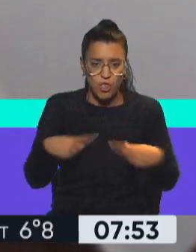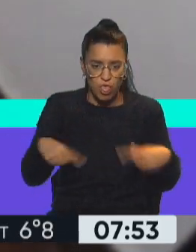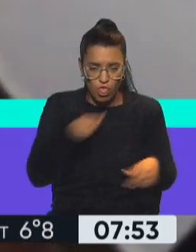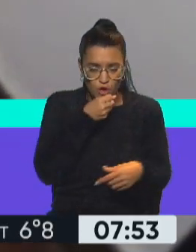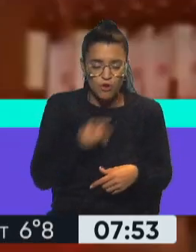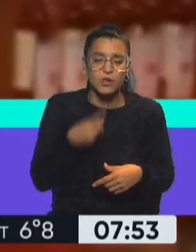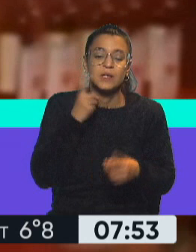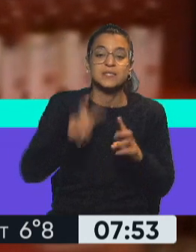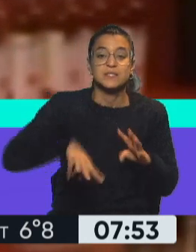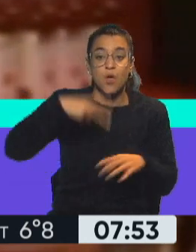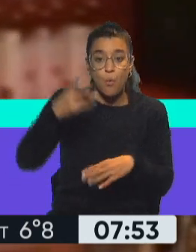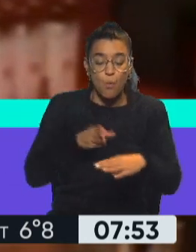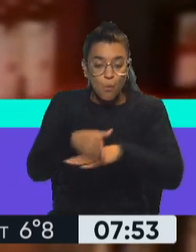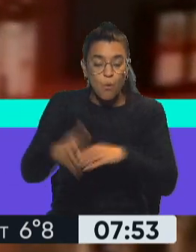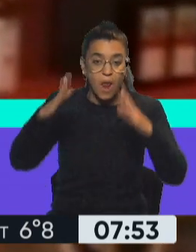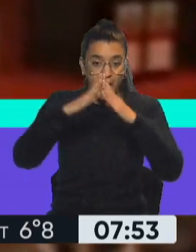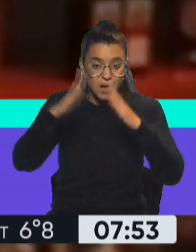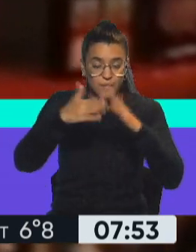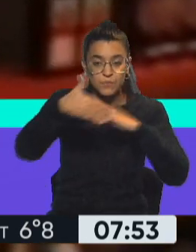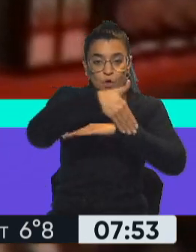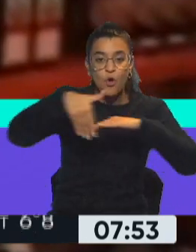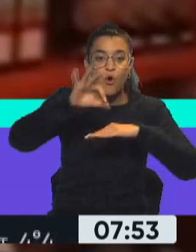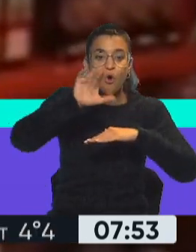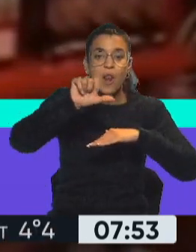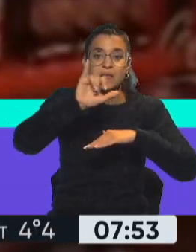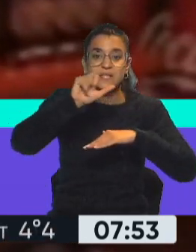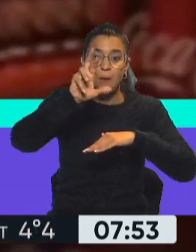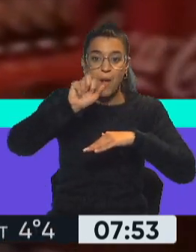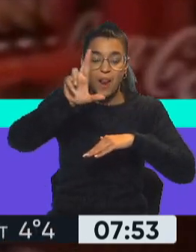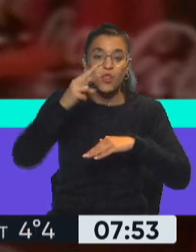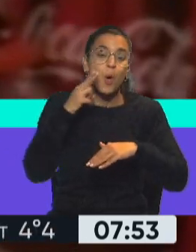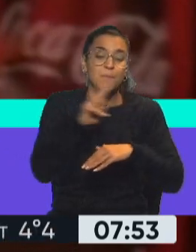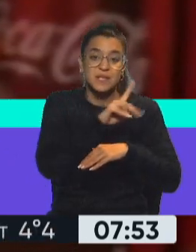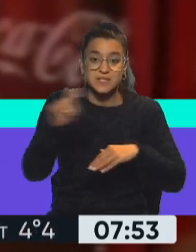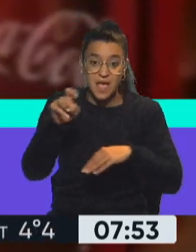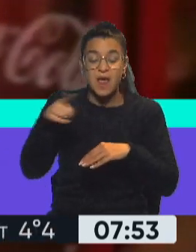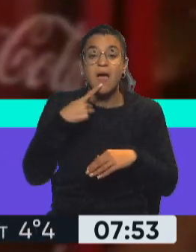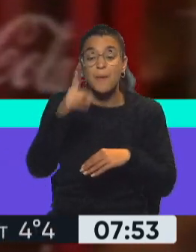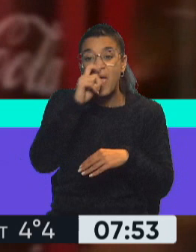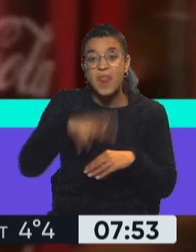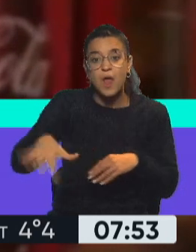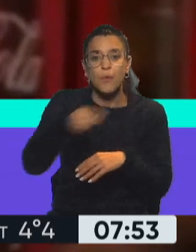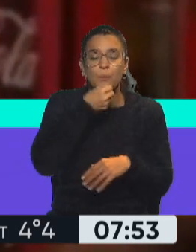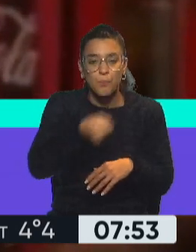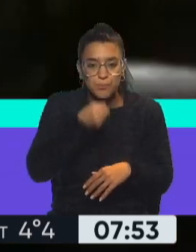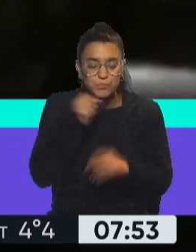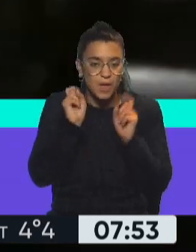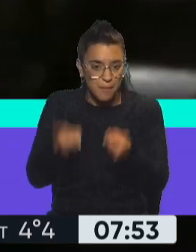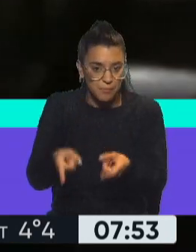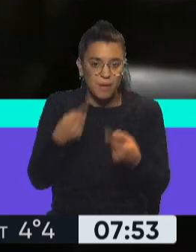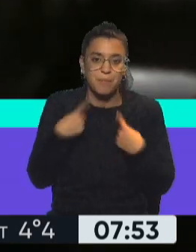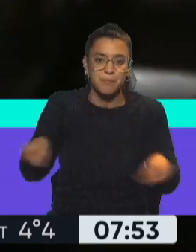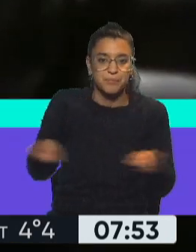allanamiento se realizó en un domicilio ubicado en olazábal al 1100 en belgrano donde se estaba realizando un karaoke allí